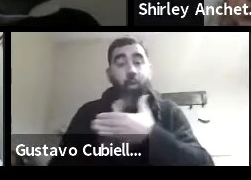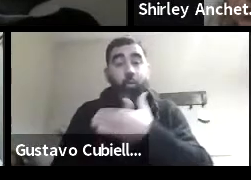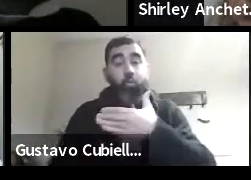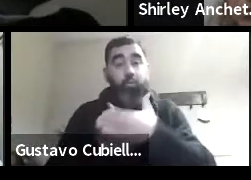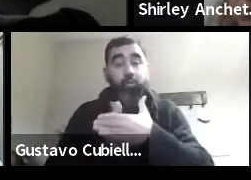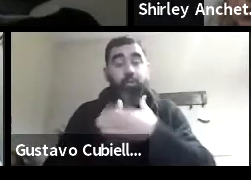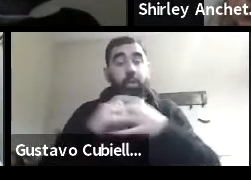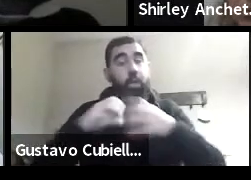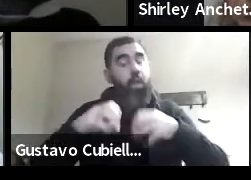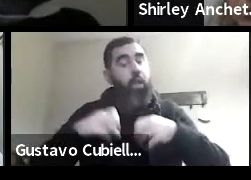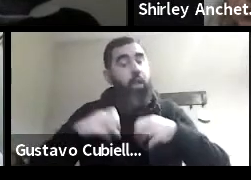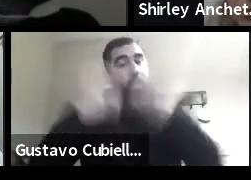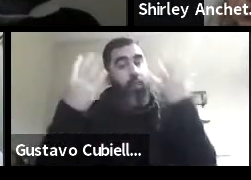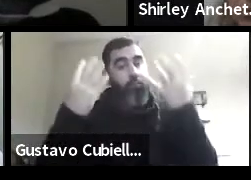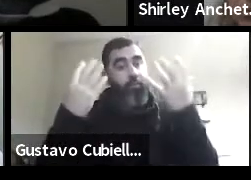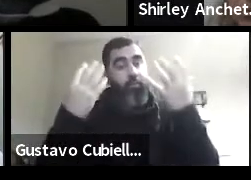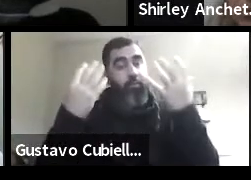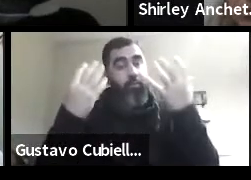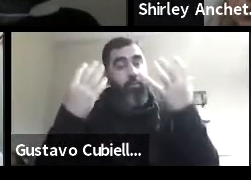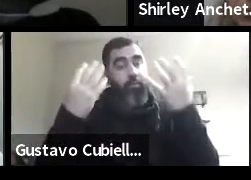está trabajando con una